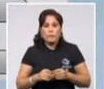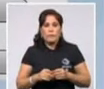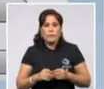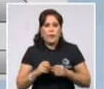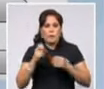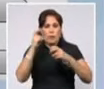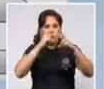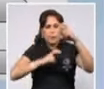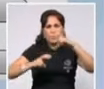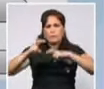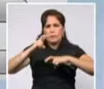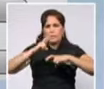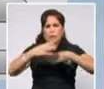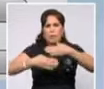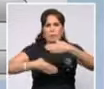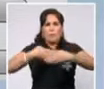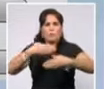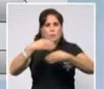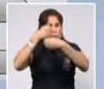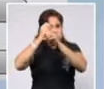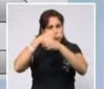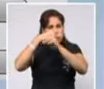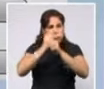analizado, ya se han procesado